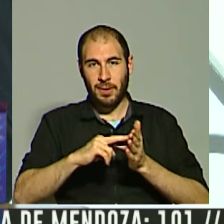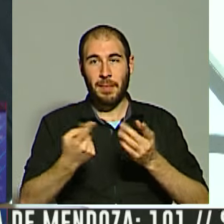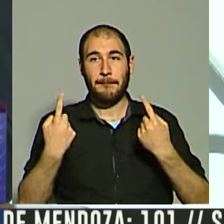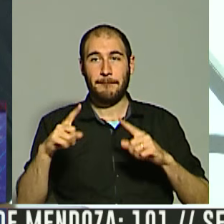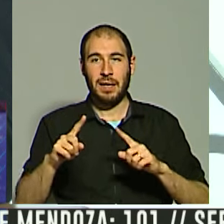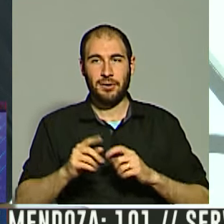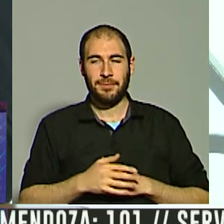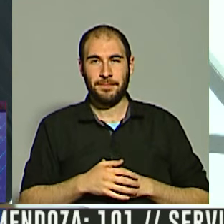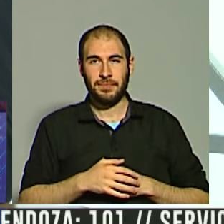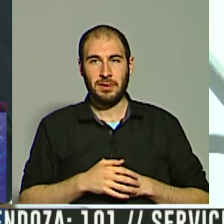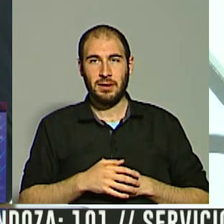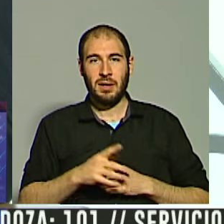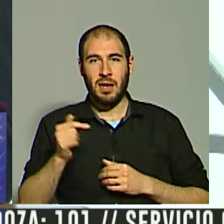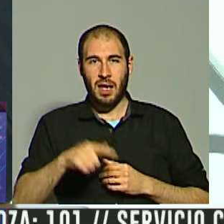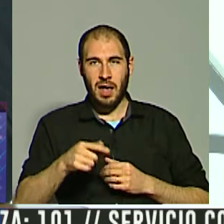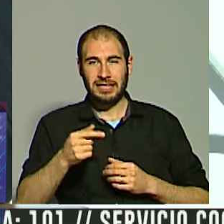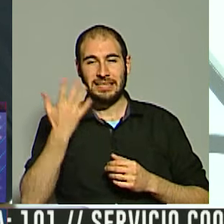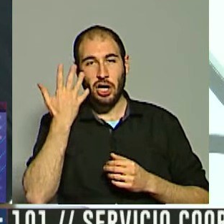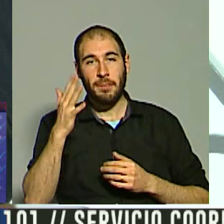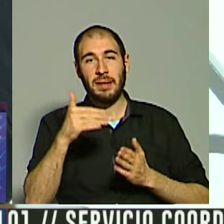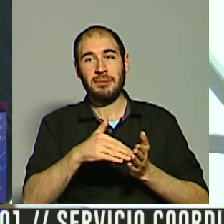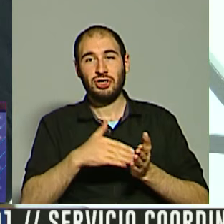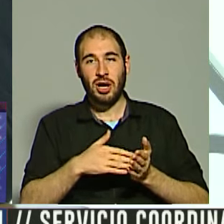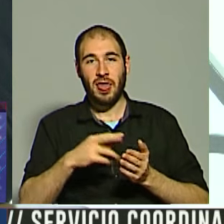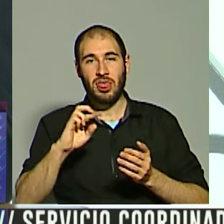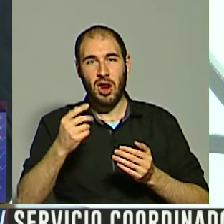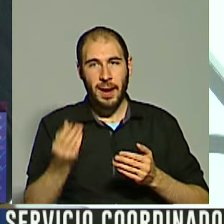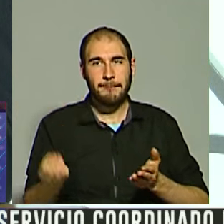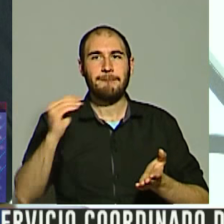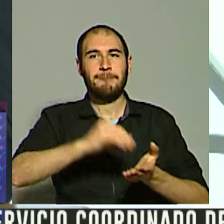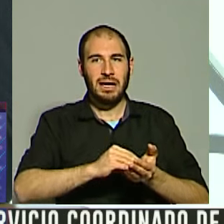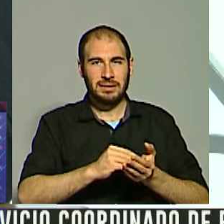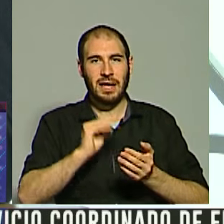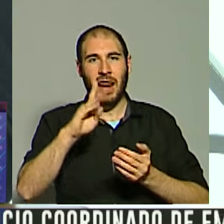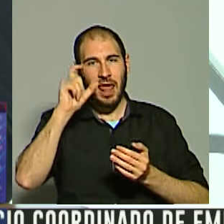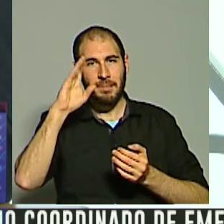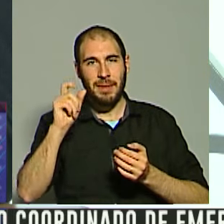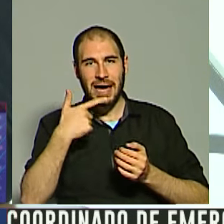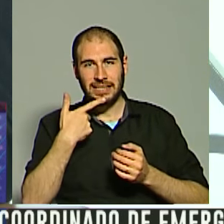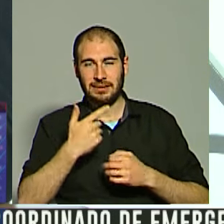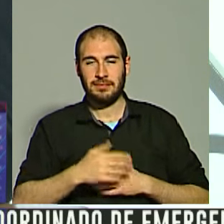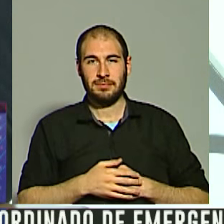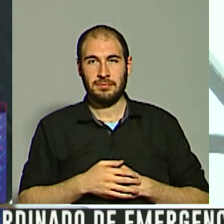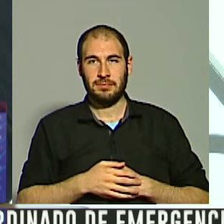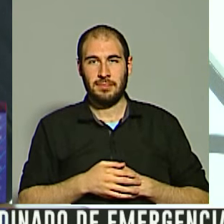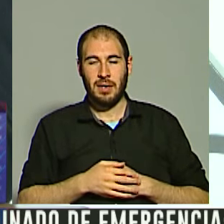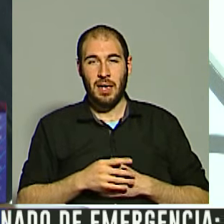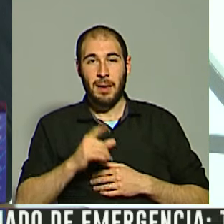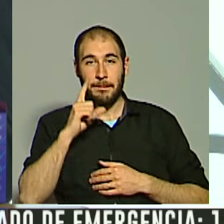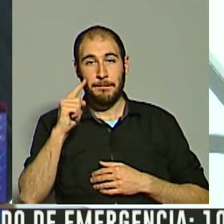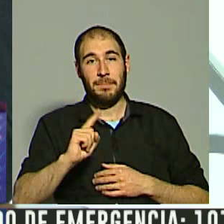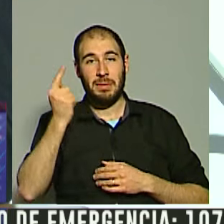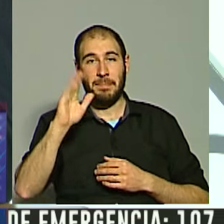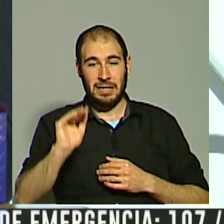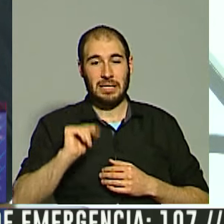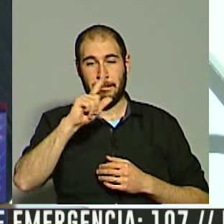pero generó una inyección de 5.000 millones de dólares más de Elevax y esto hace que el primer martes del mes